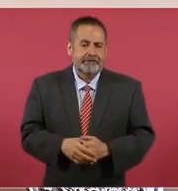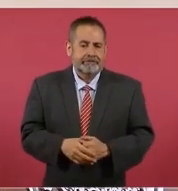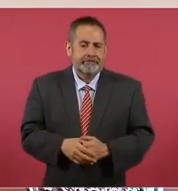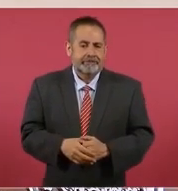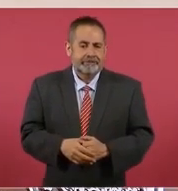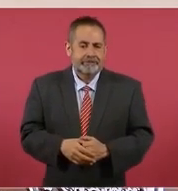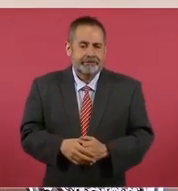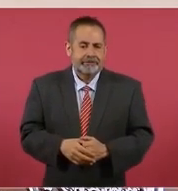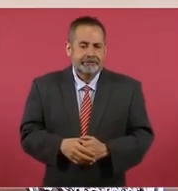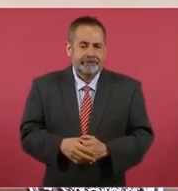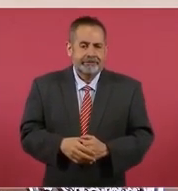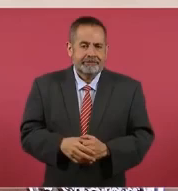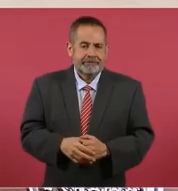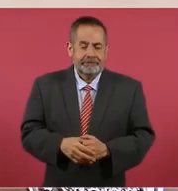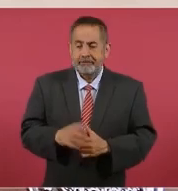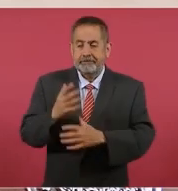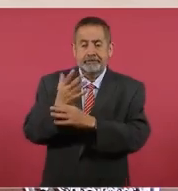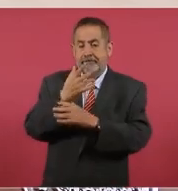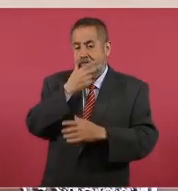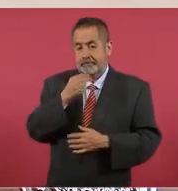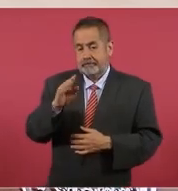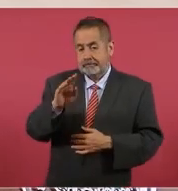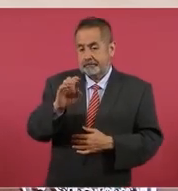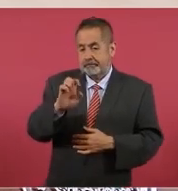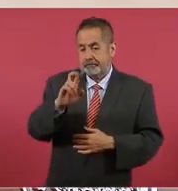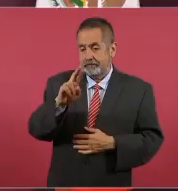Dice Bernal Díaz del Castillo,